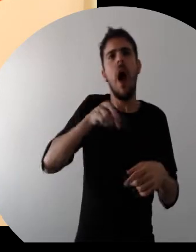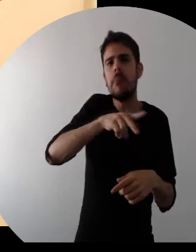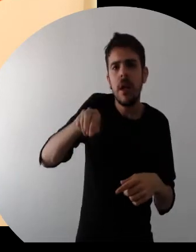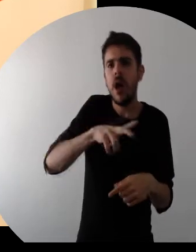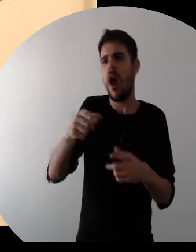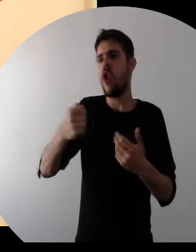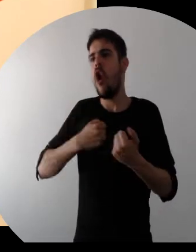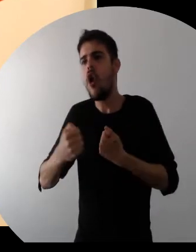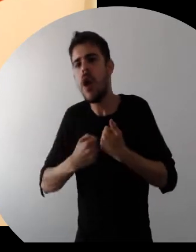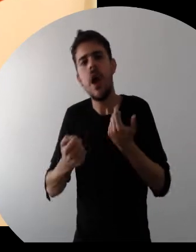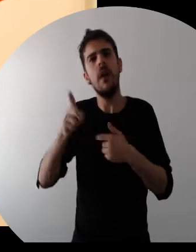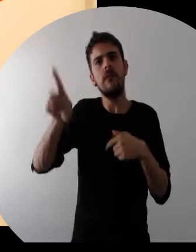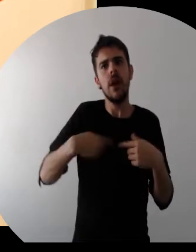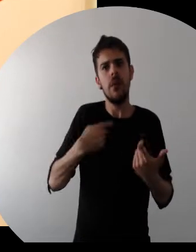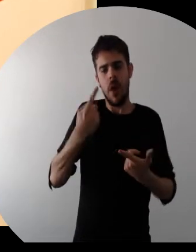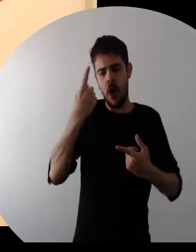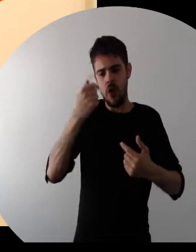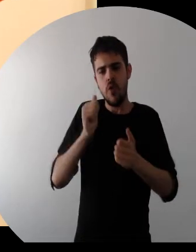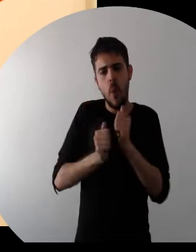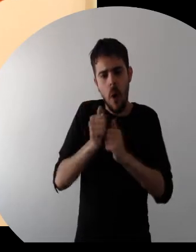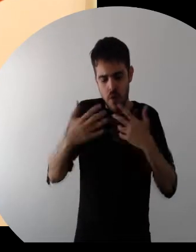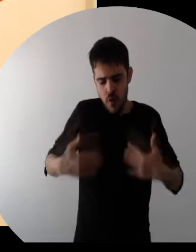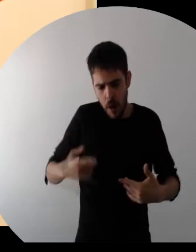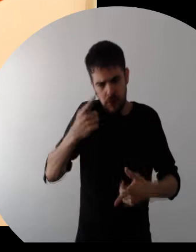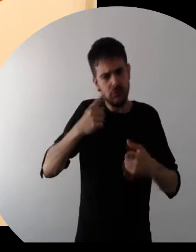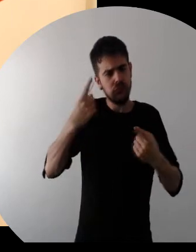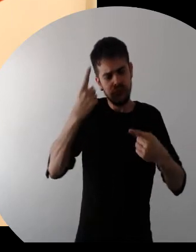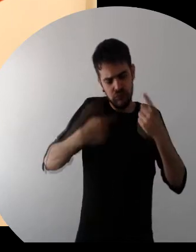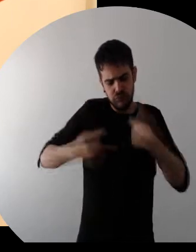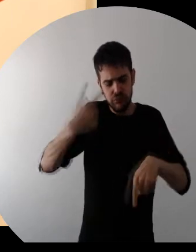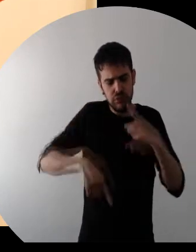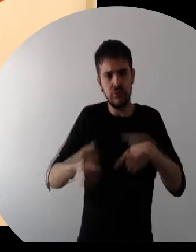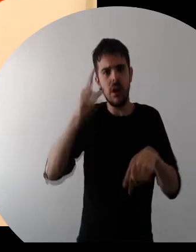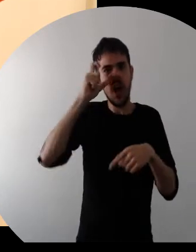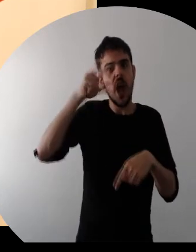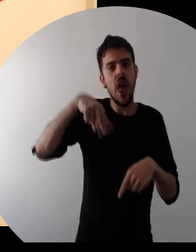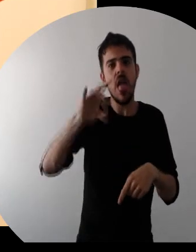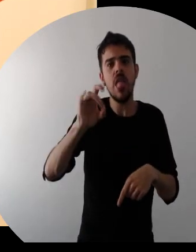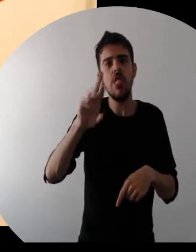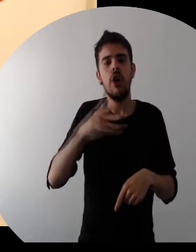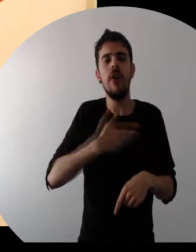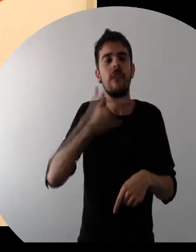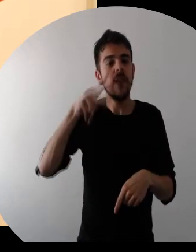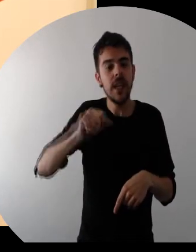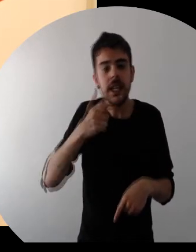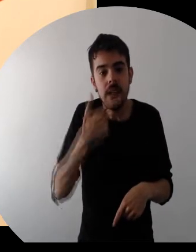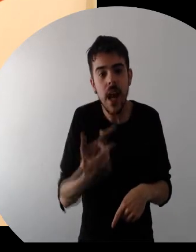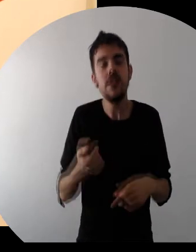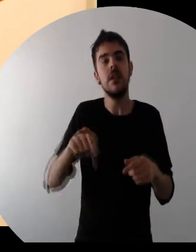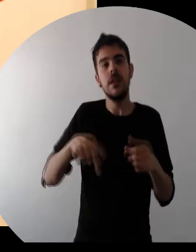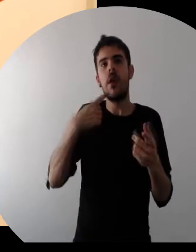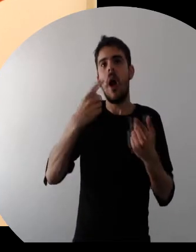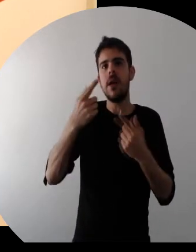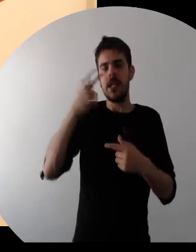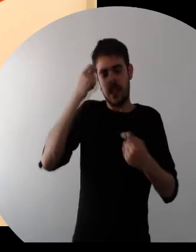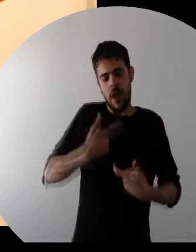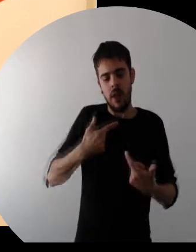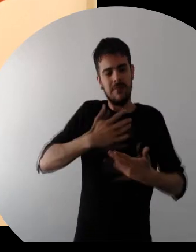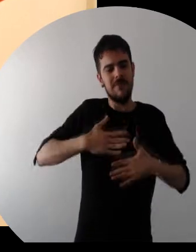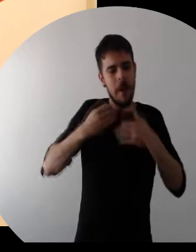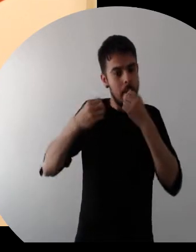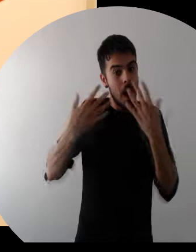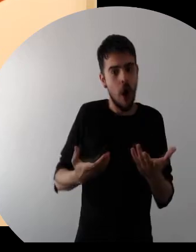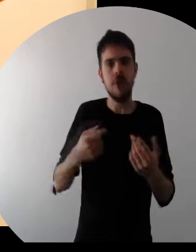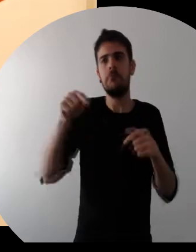correr, hace que segreguemos endorfinas y eso nos permite sentirnos mejor. Así es que, bueno, en este taller expliqué científicamente